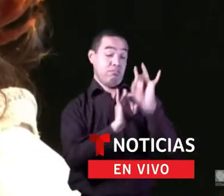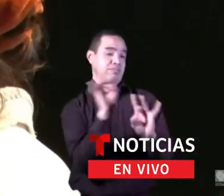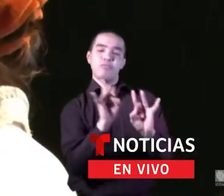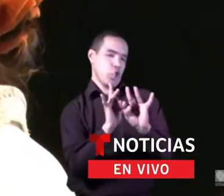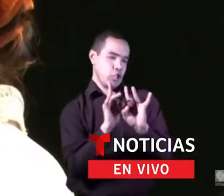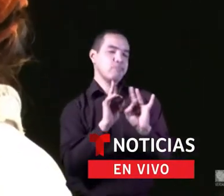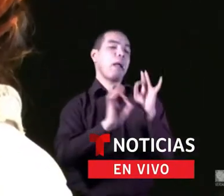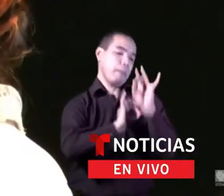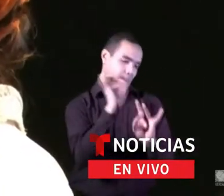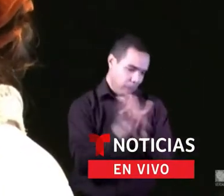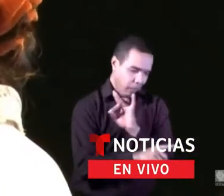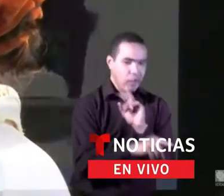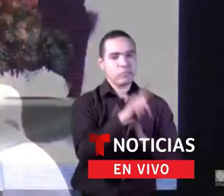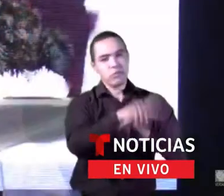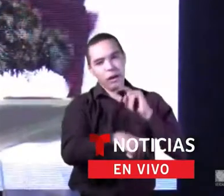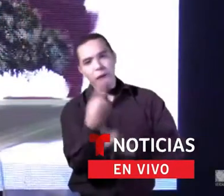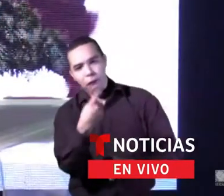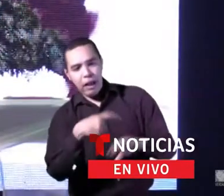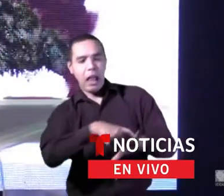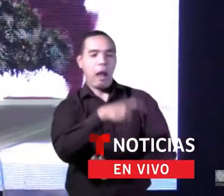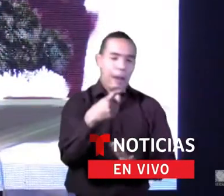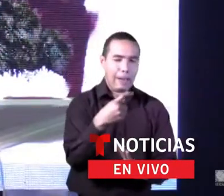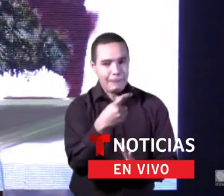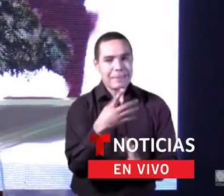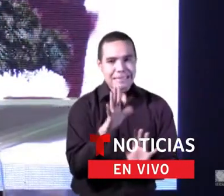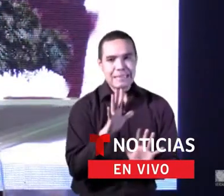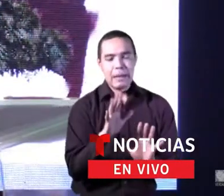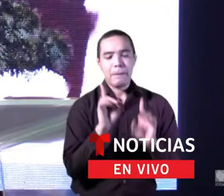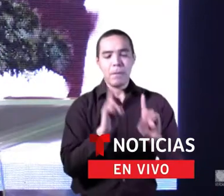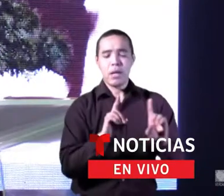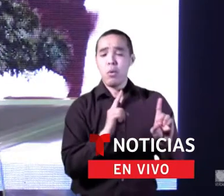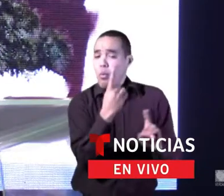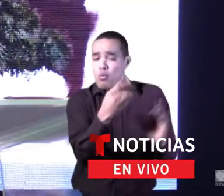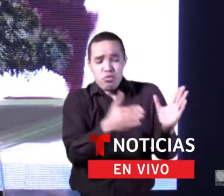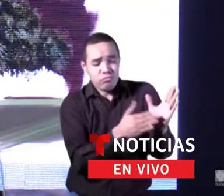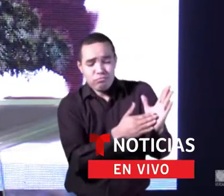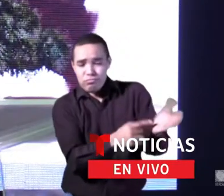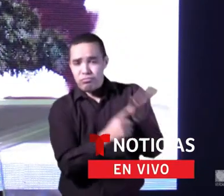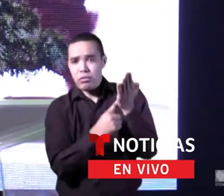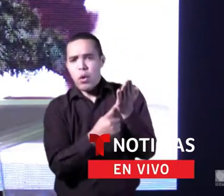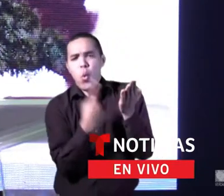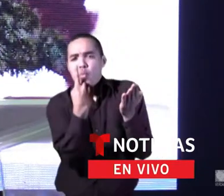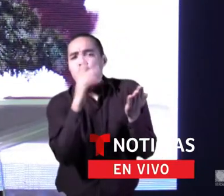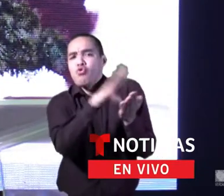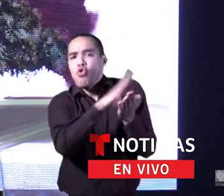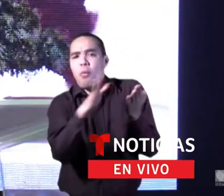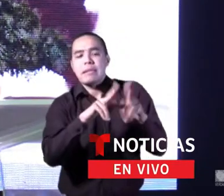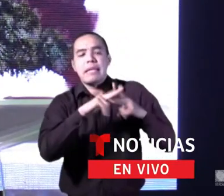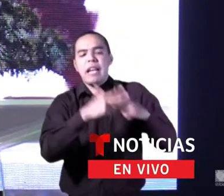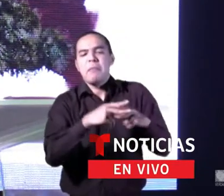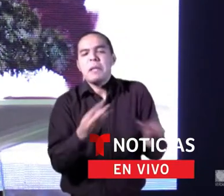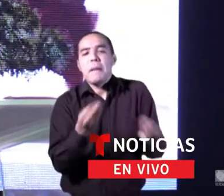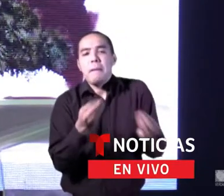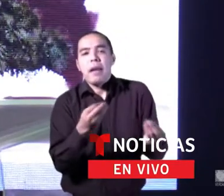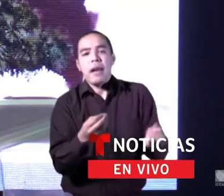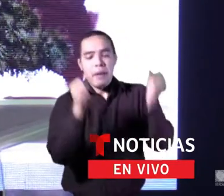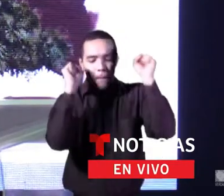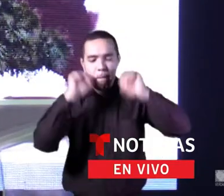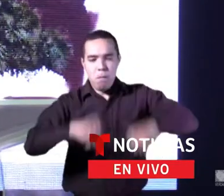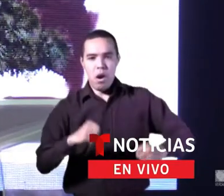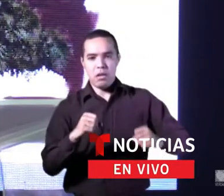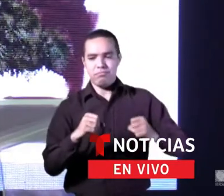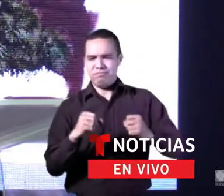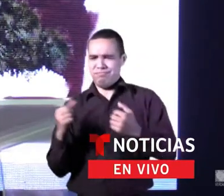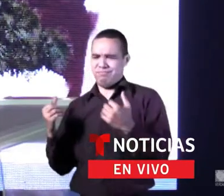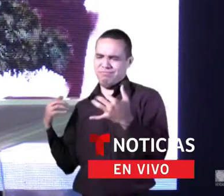nos entregó lo que es ahora el único instrumento que tenemos para salir de la barbarie